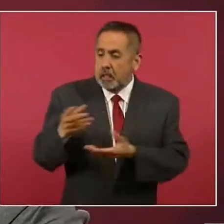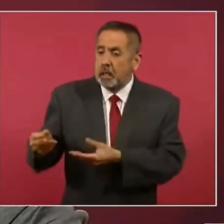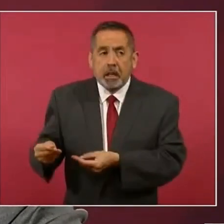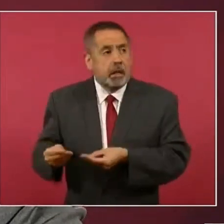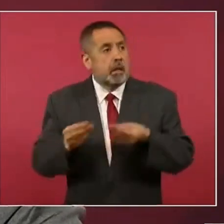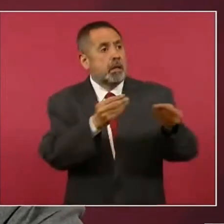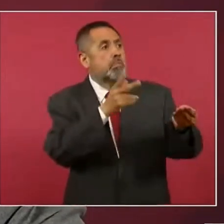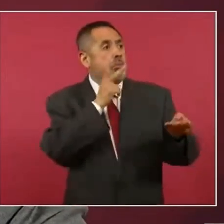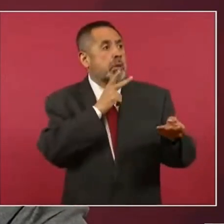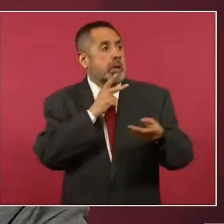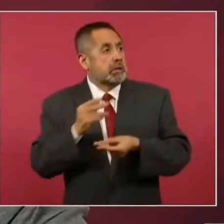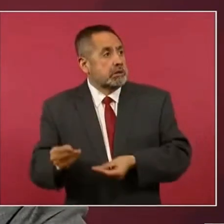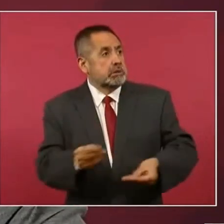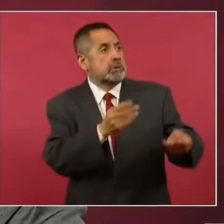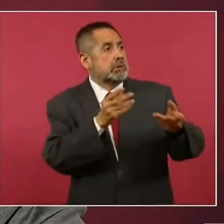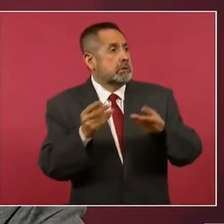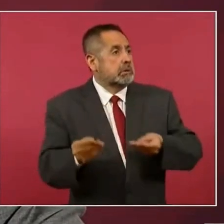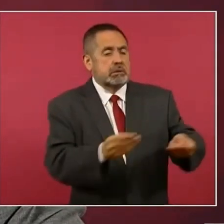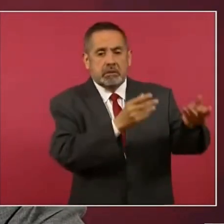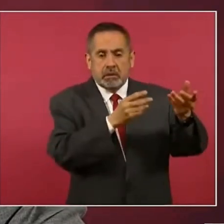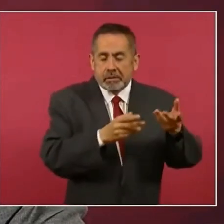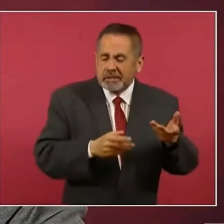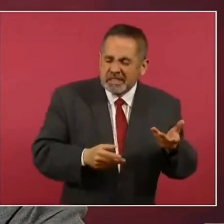entregando el petróleo